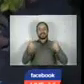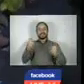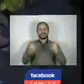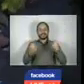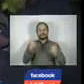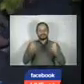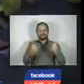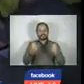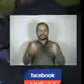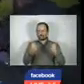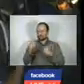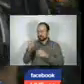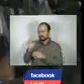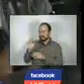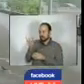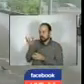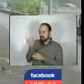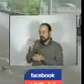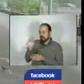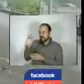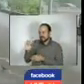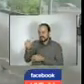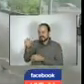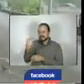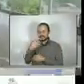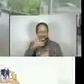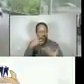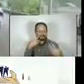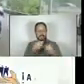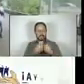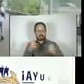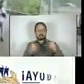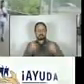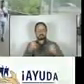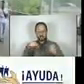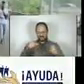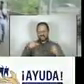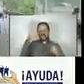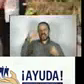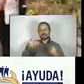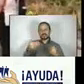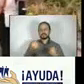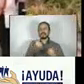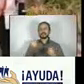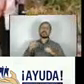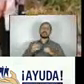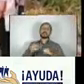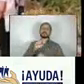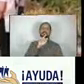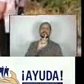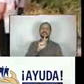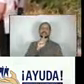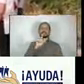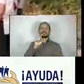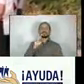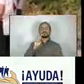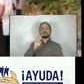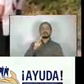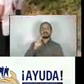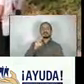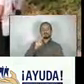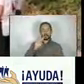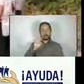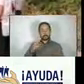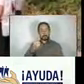Cifras oficiales revelan que sólo esta causa, en lo que va del año, ha cobrado la vida de 124 personas